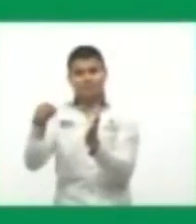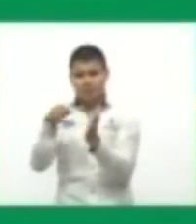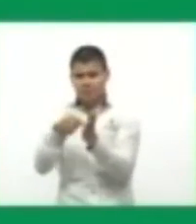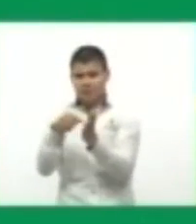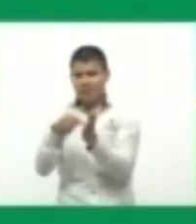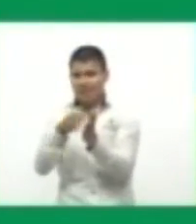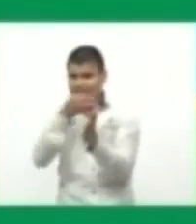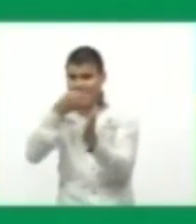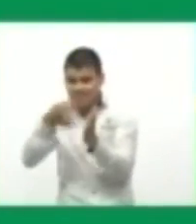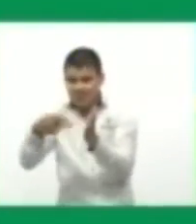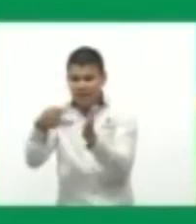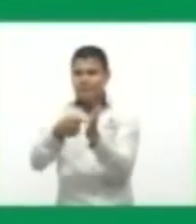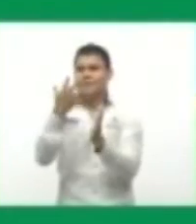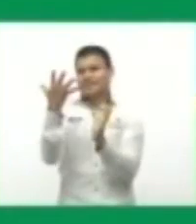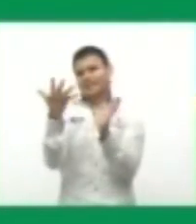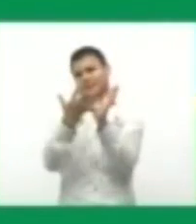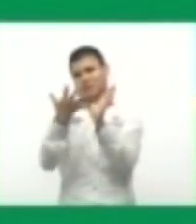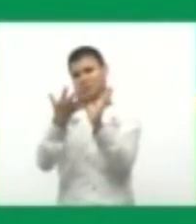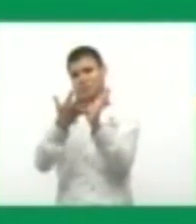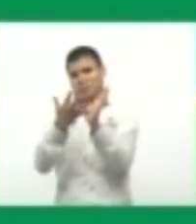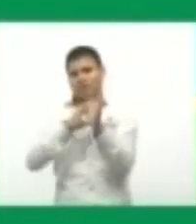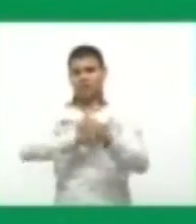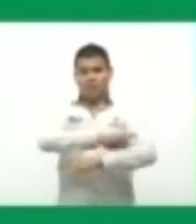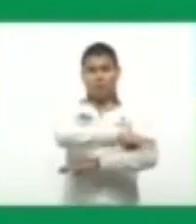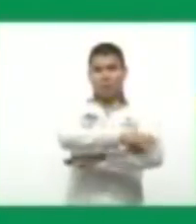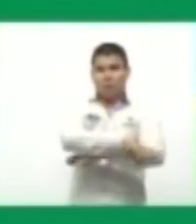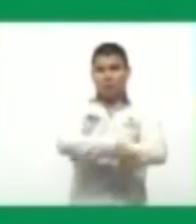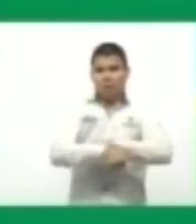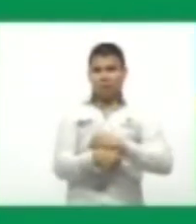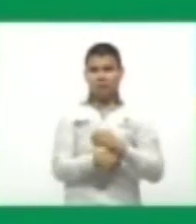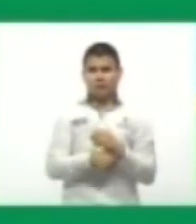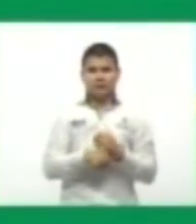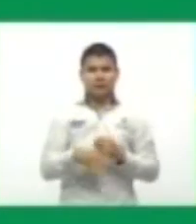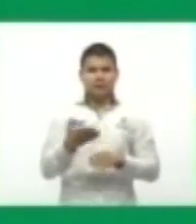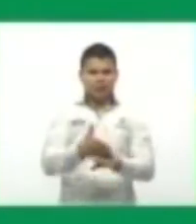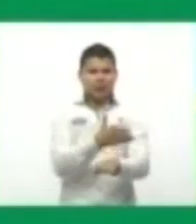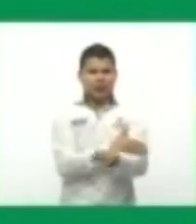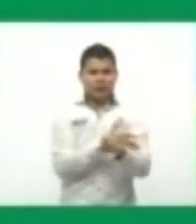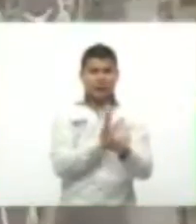los exmandatarios Jorge Anaya y Jorge Barraza, que gobernaron entre el 2004 y